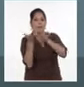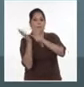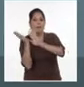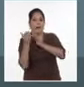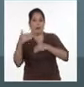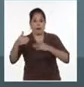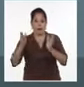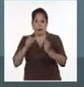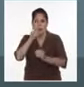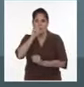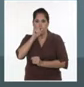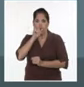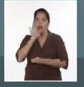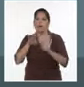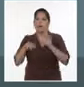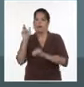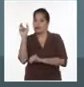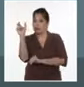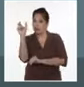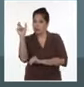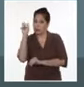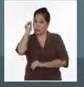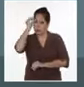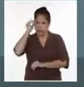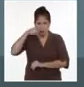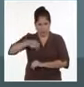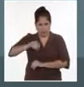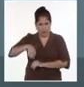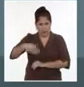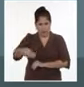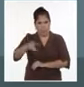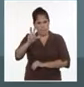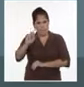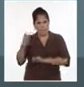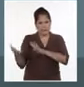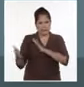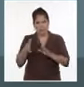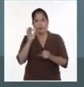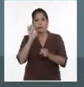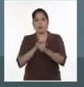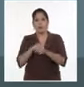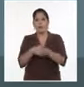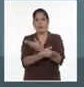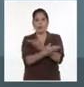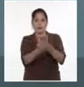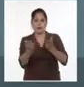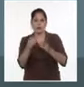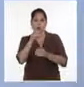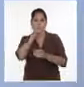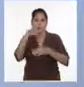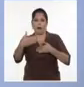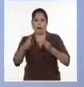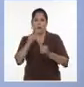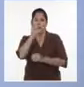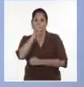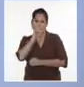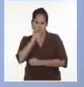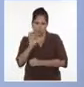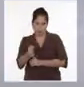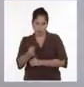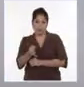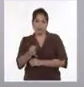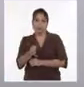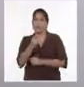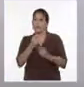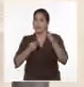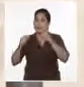en dependencia de la fecha de arribo que estamos estimando, que sea después del día 20, se iniciará una distribución a toda la población del país. El principal